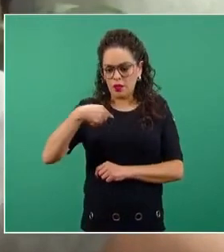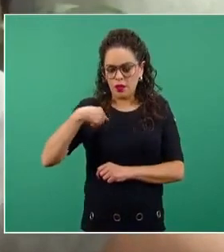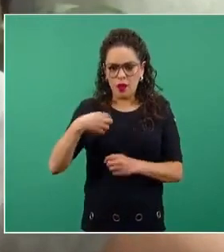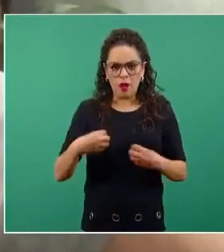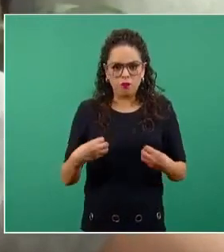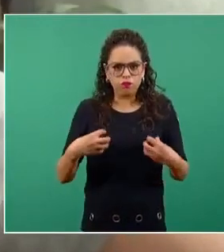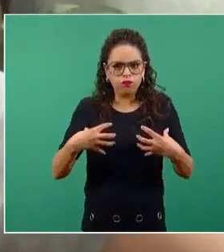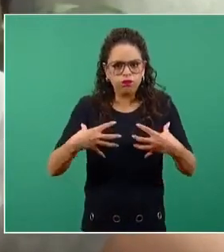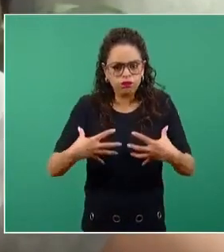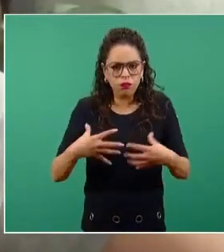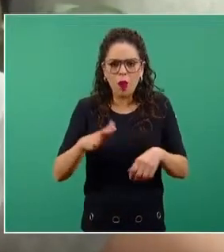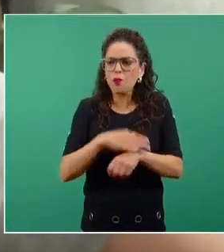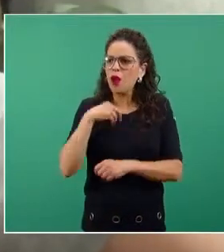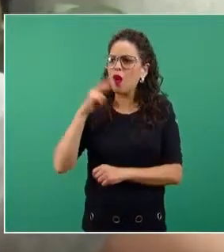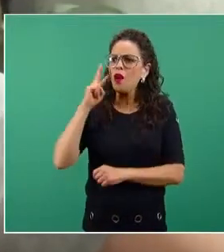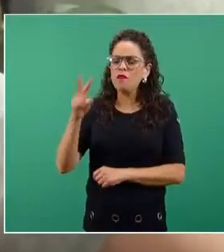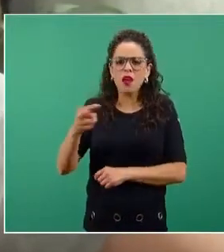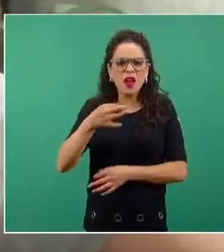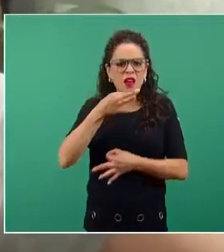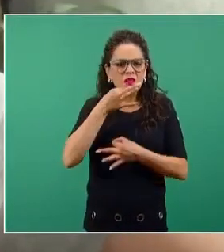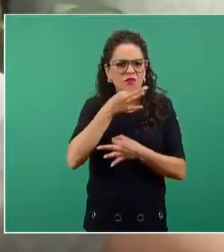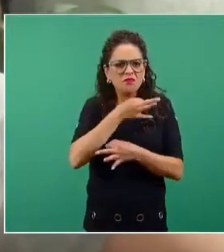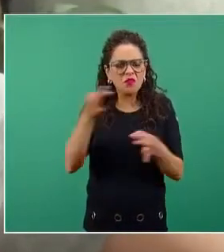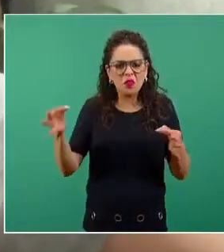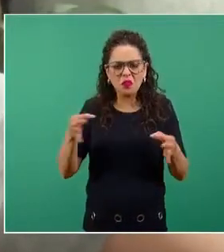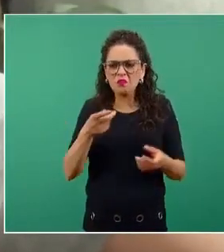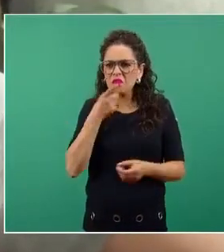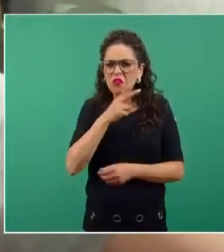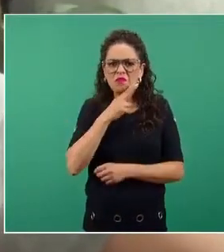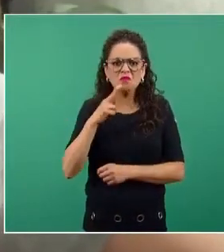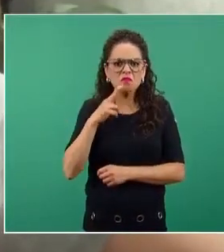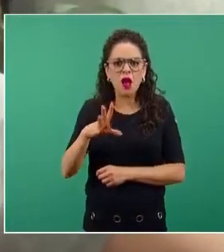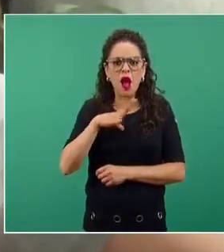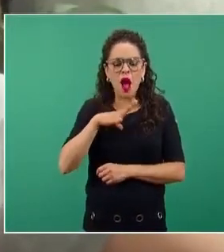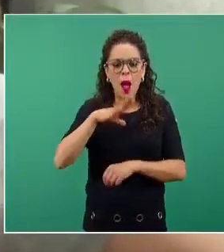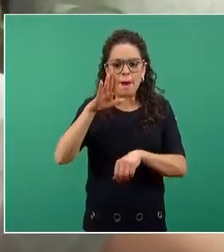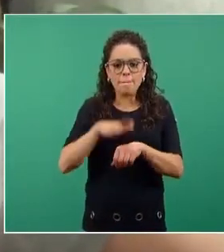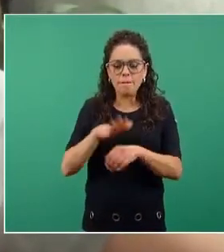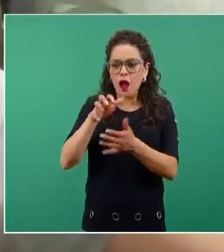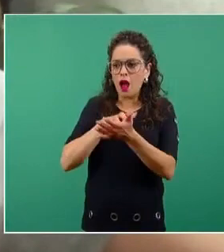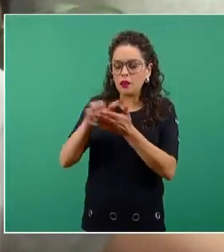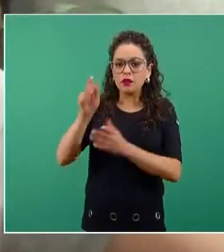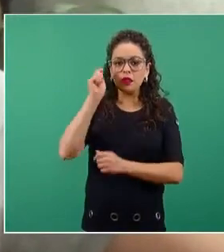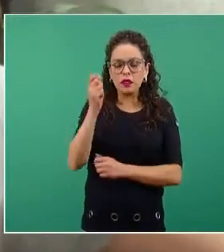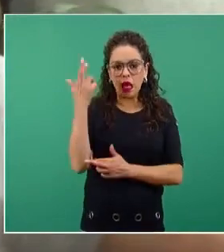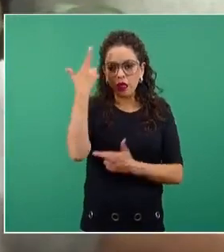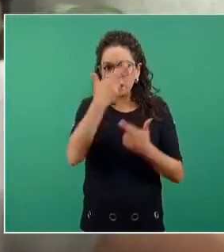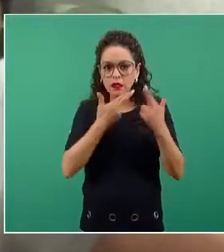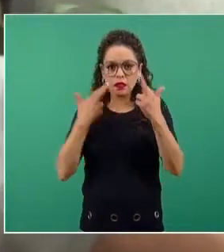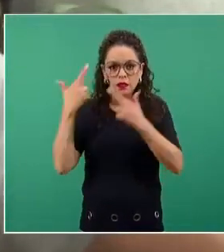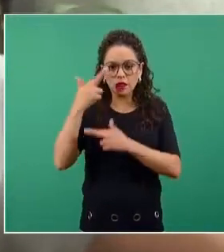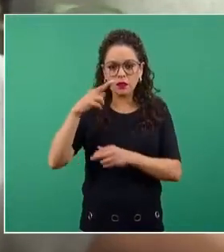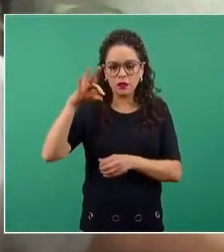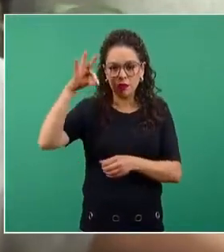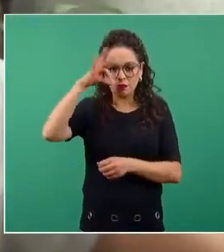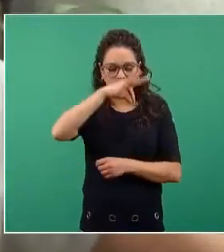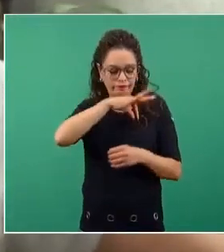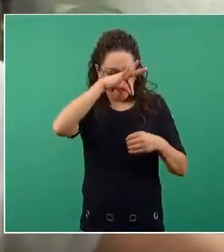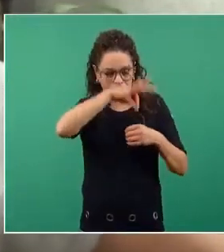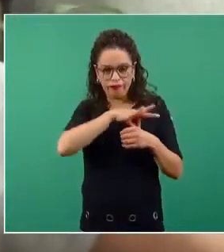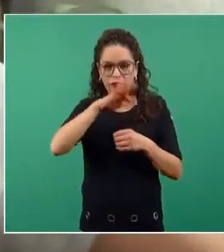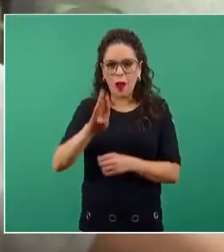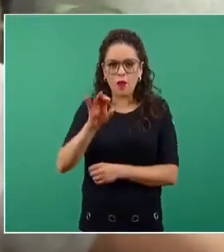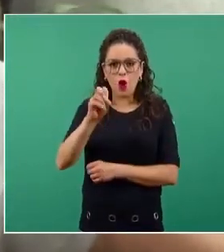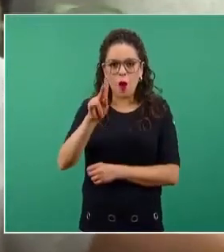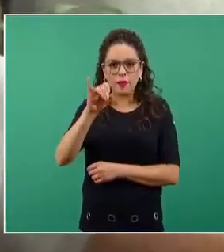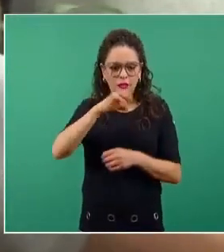Vimos algunas notas informativas que en Estados Unidos hubo un aumento de biopsias justamente porque se tiene contemplado que está asociado